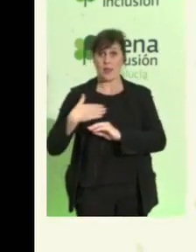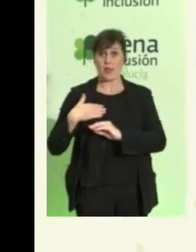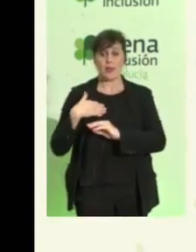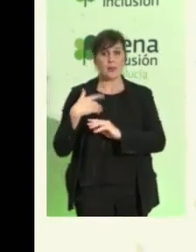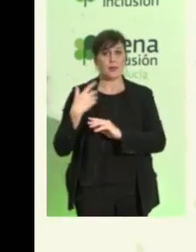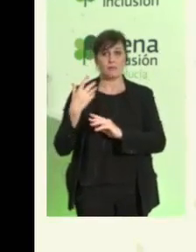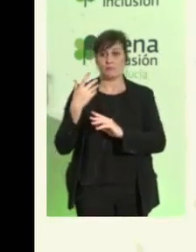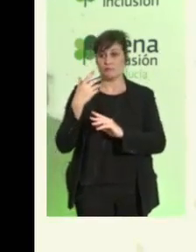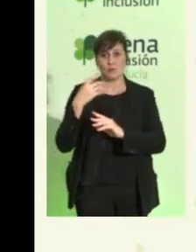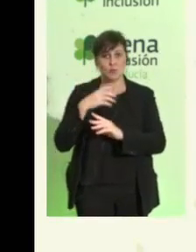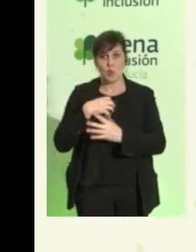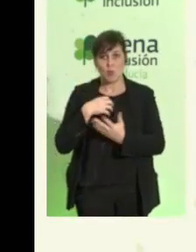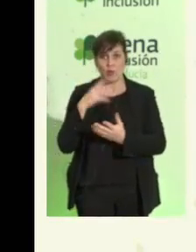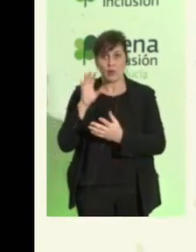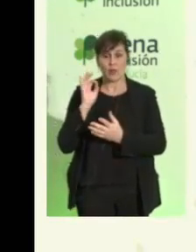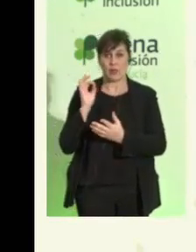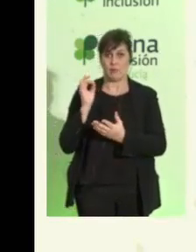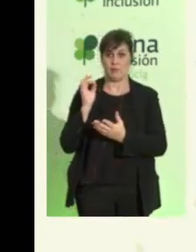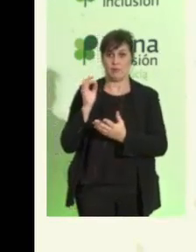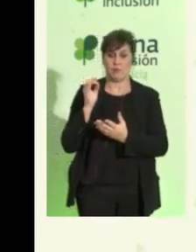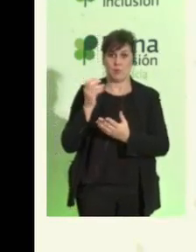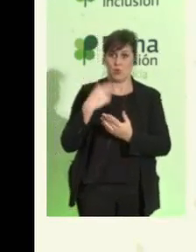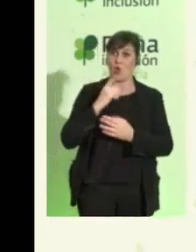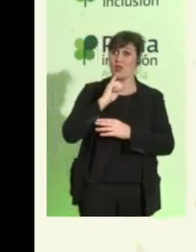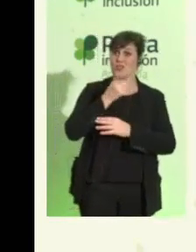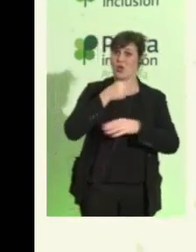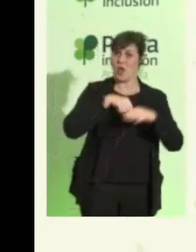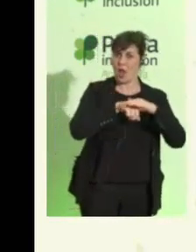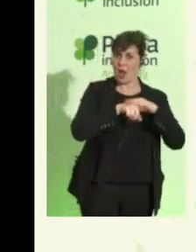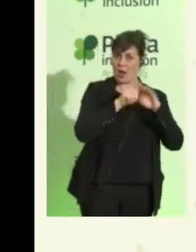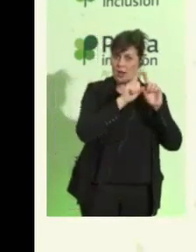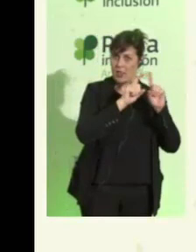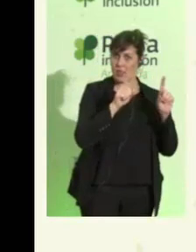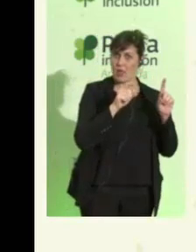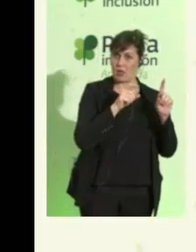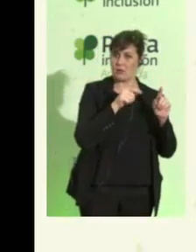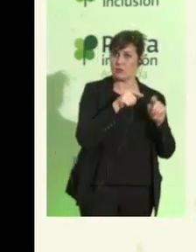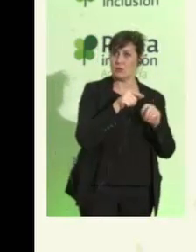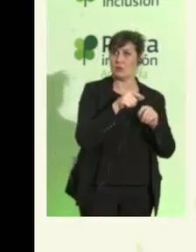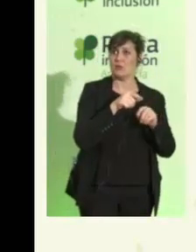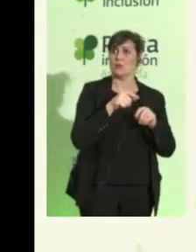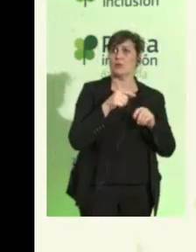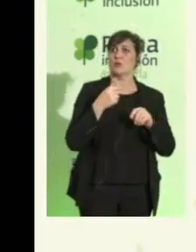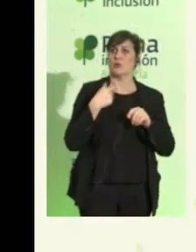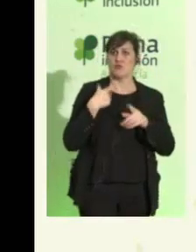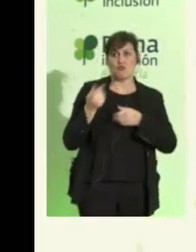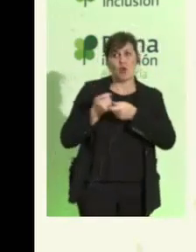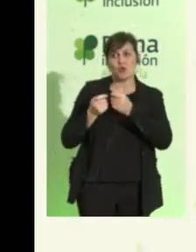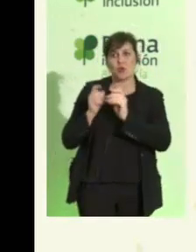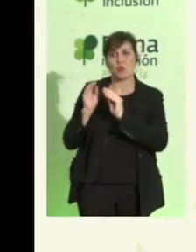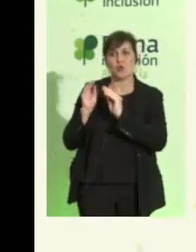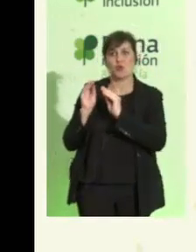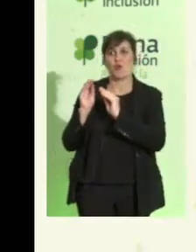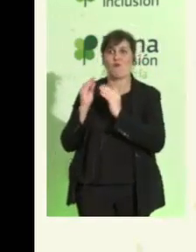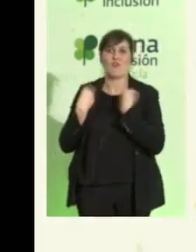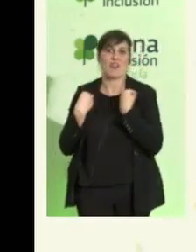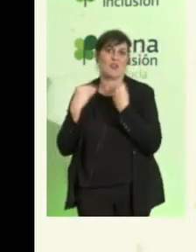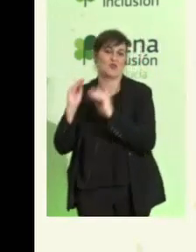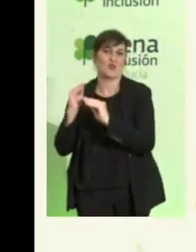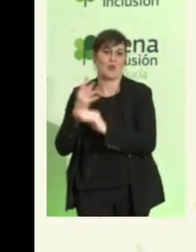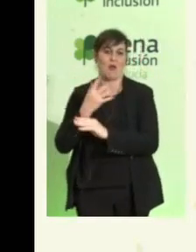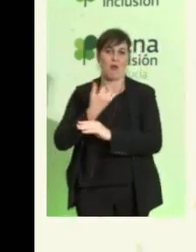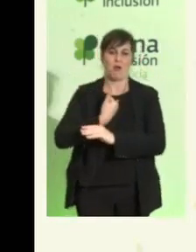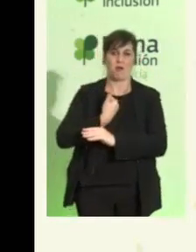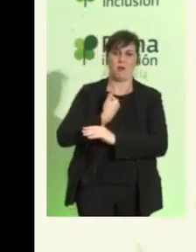Yo dirigía la agencia en aquel momento y yo era la que tenía el control sobre su vida, y empecé a hacer el trabajo porque yo creía